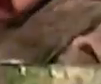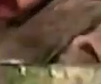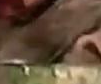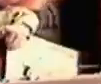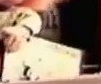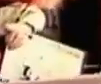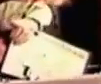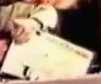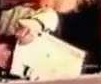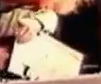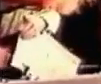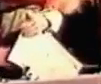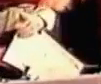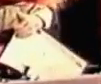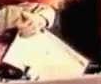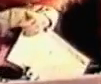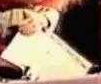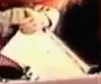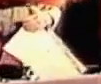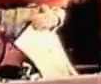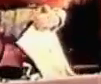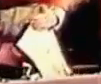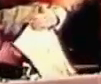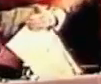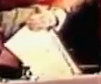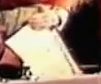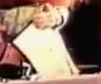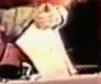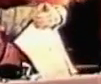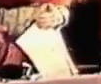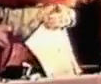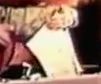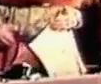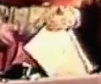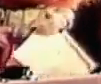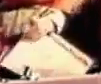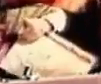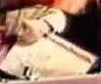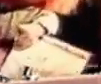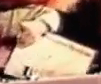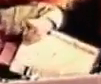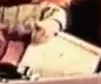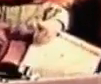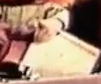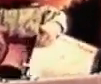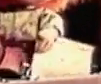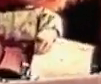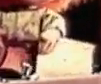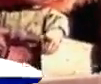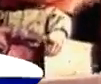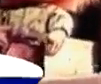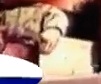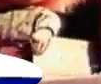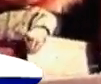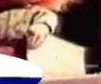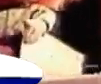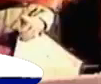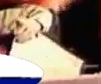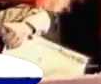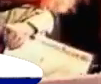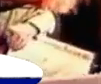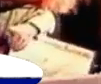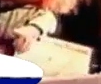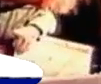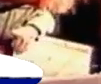Desde que se la prestó por un par de días al señor Gutenberg, no tiene dónde prensar ni las aceitunas ni los ollejos de